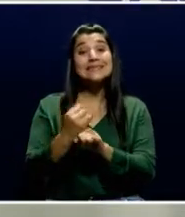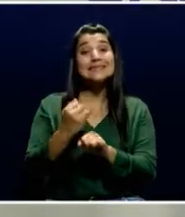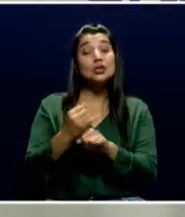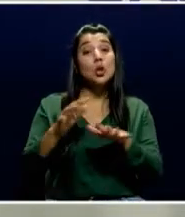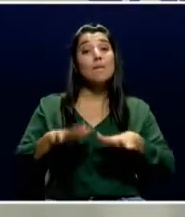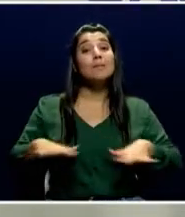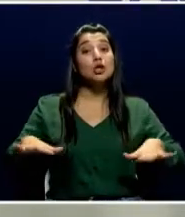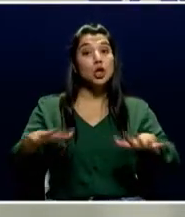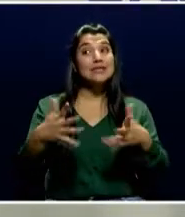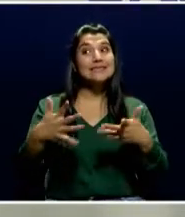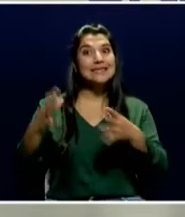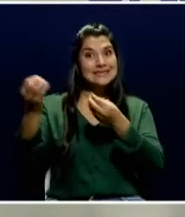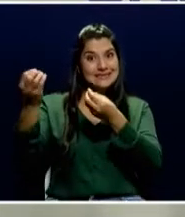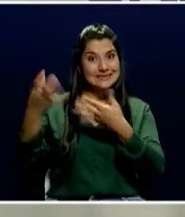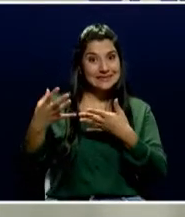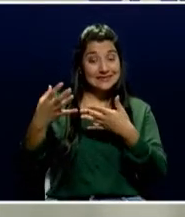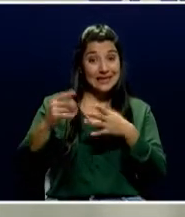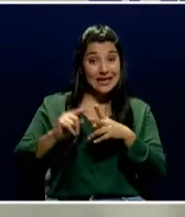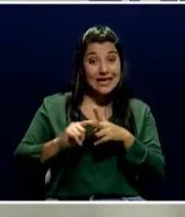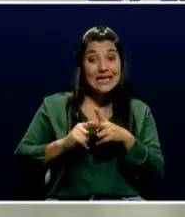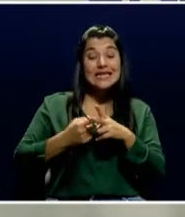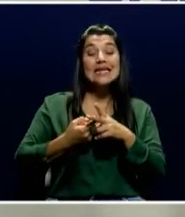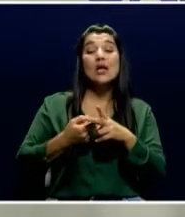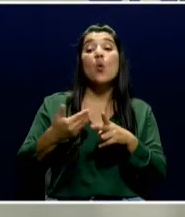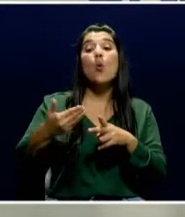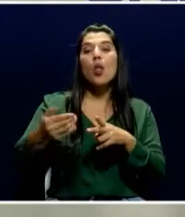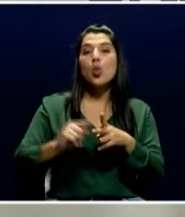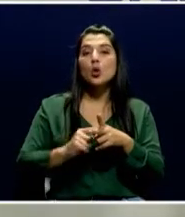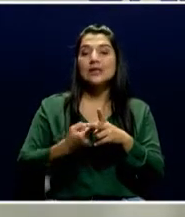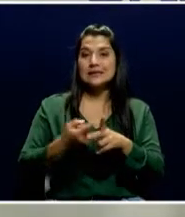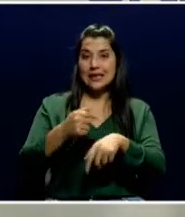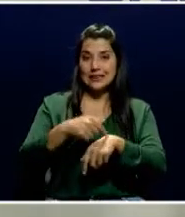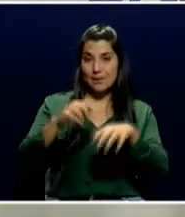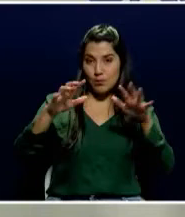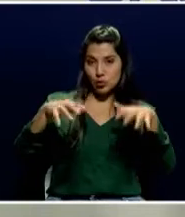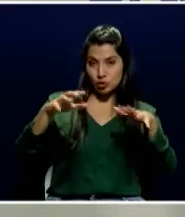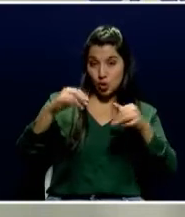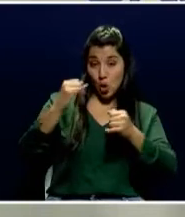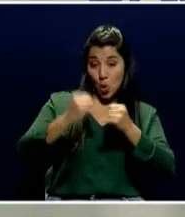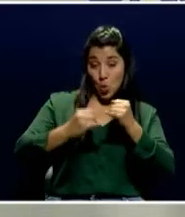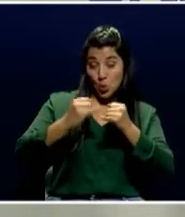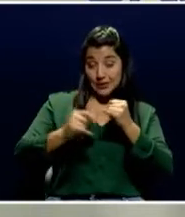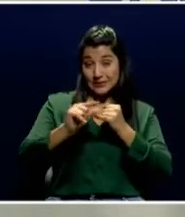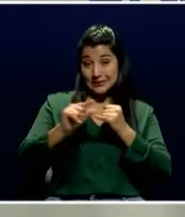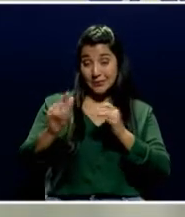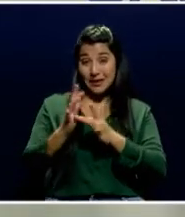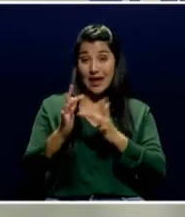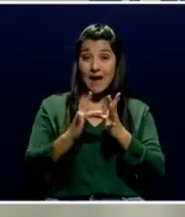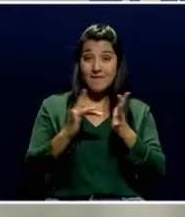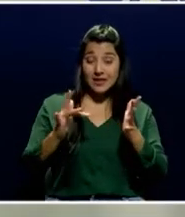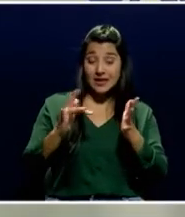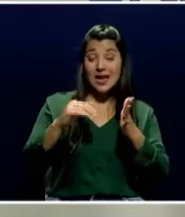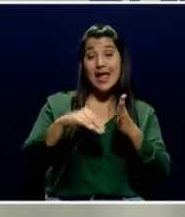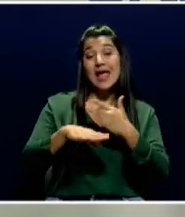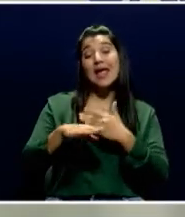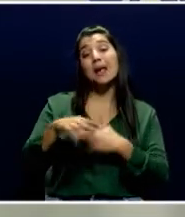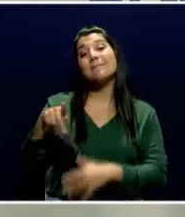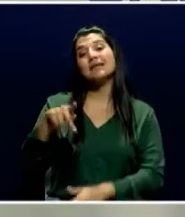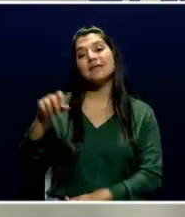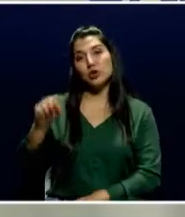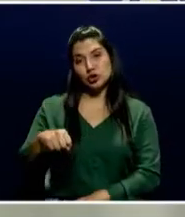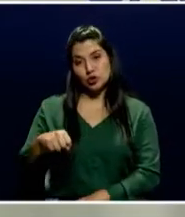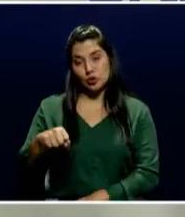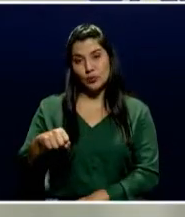nos ha anunciado el inicio de la temporada de lluvia, iniciando en la última semana de abril en el Pacífico Sur y paulatinamente el resto del